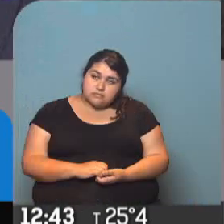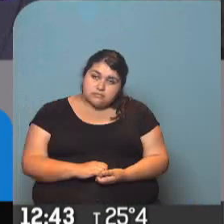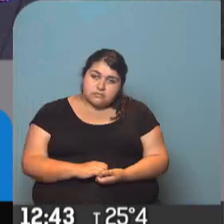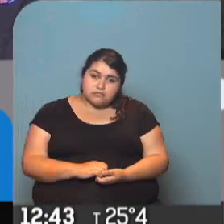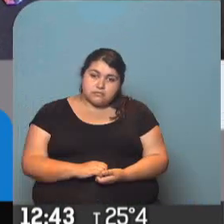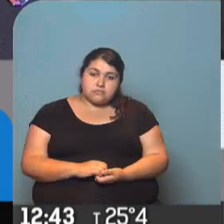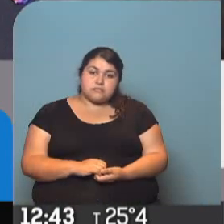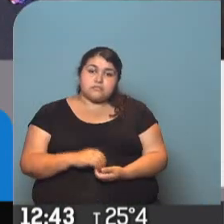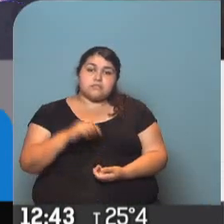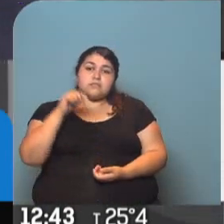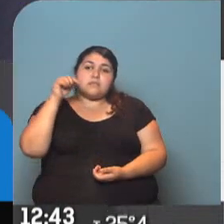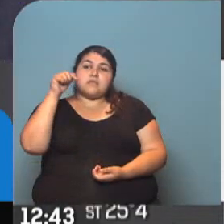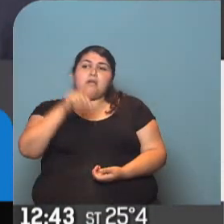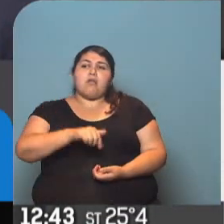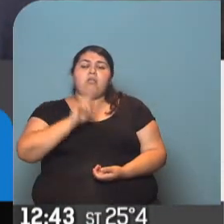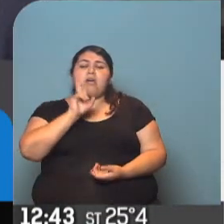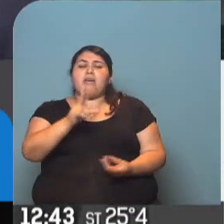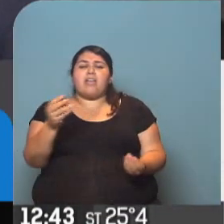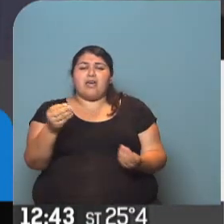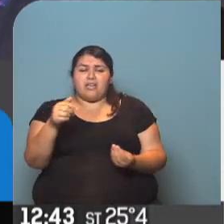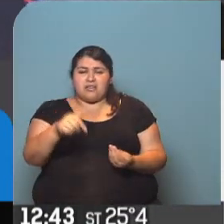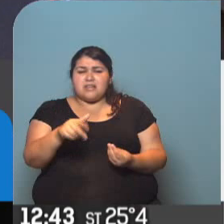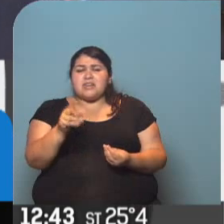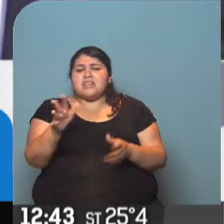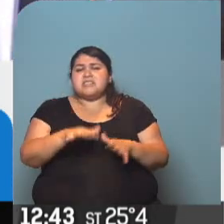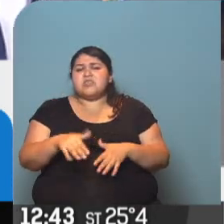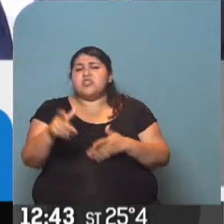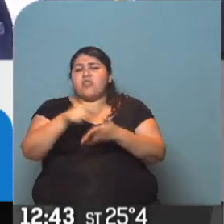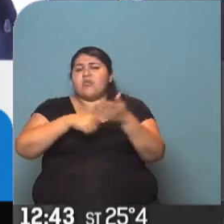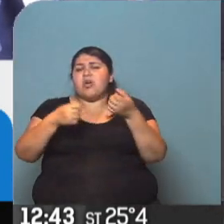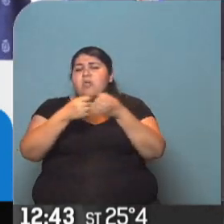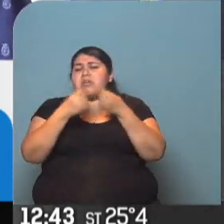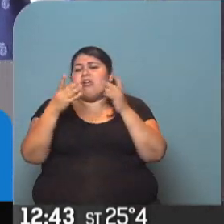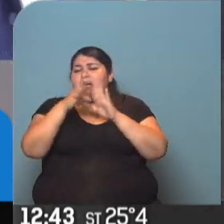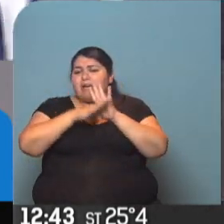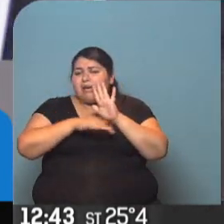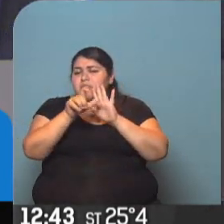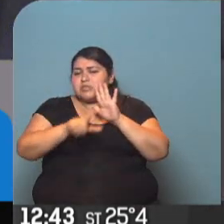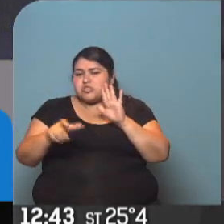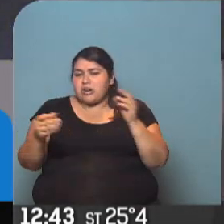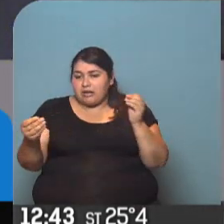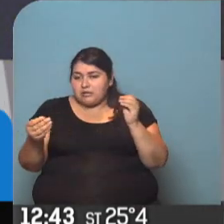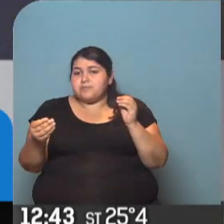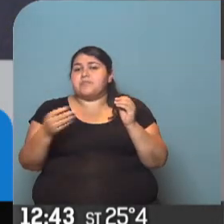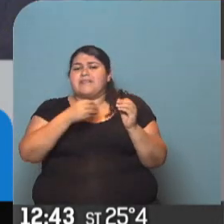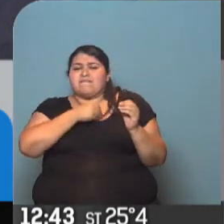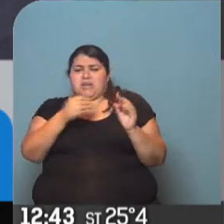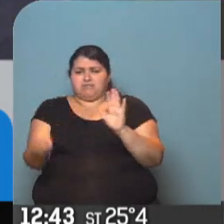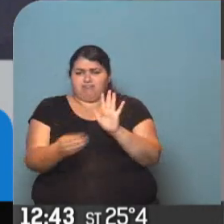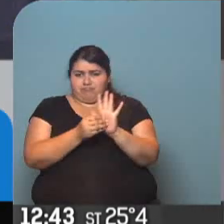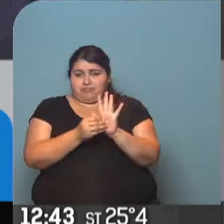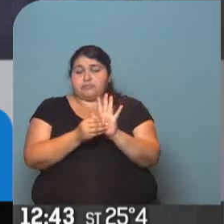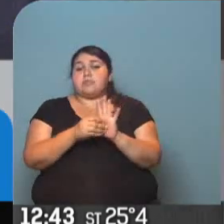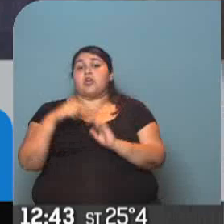a lo largo de estos años cuál es una de esas características que usted nos pueda relatar en la práctica pues mire nosotros le